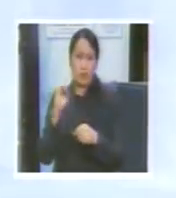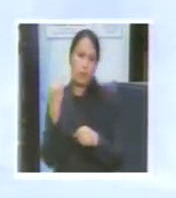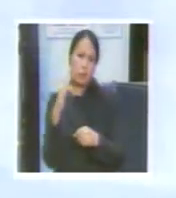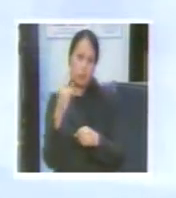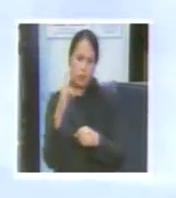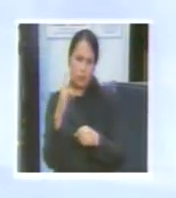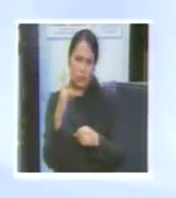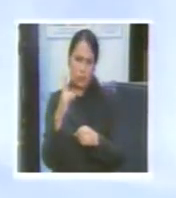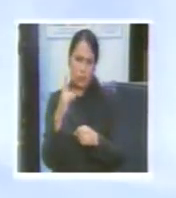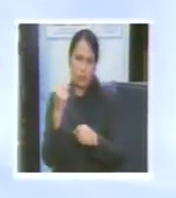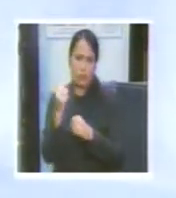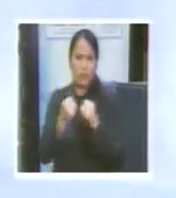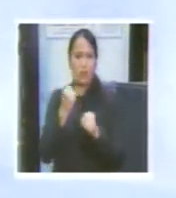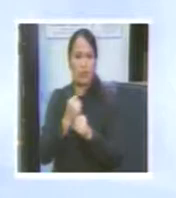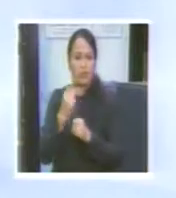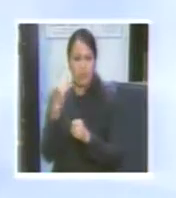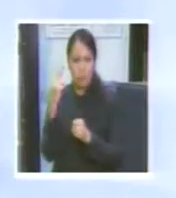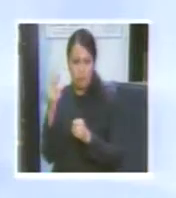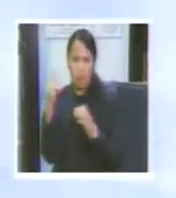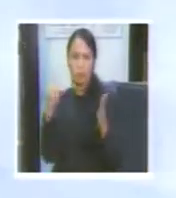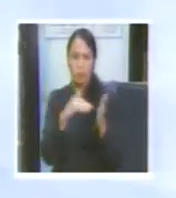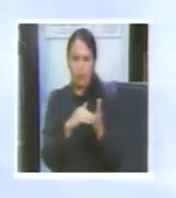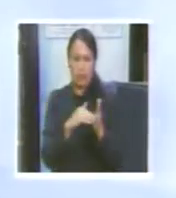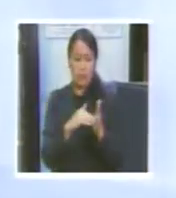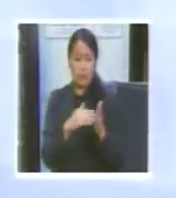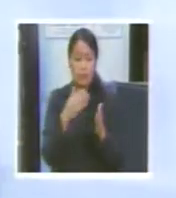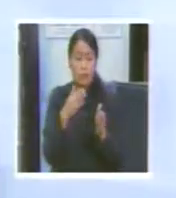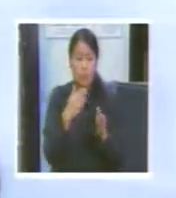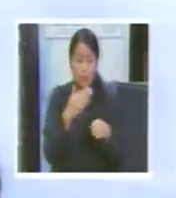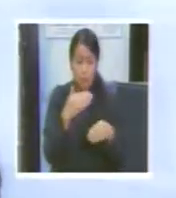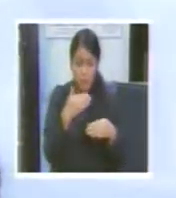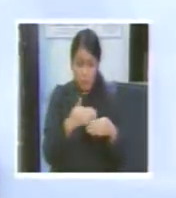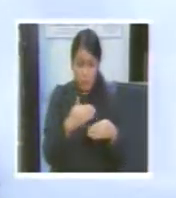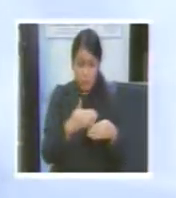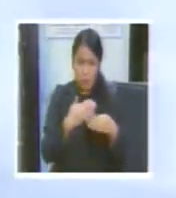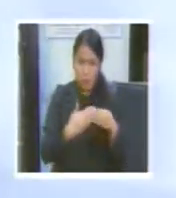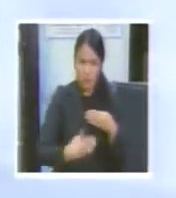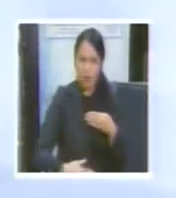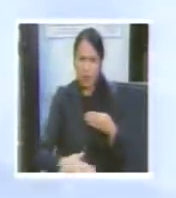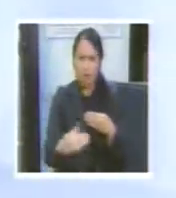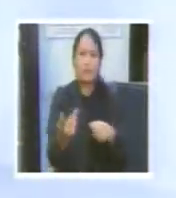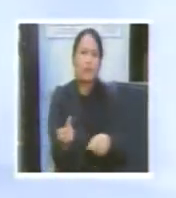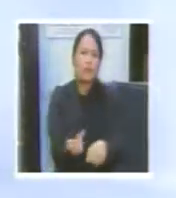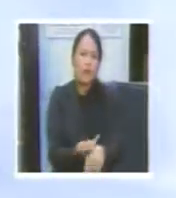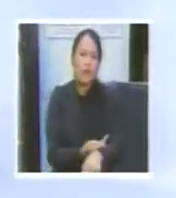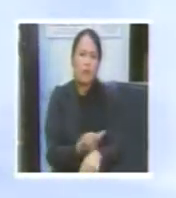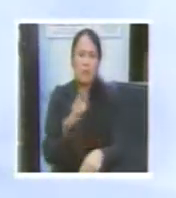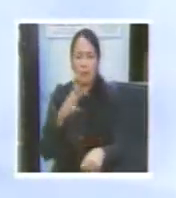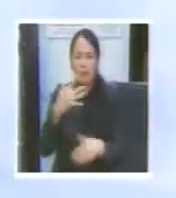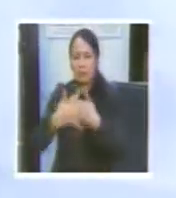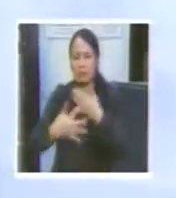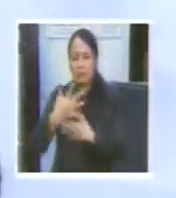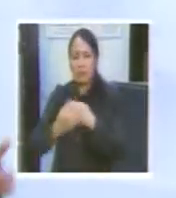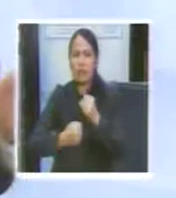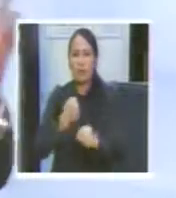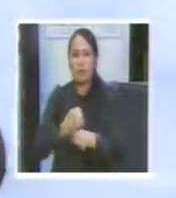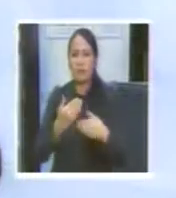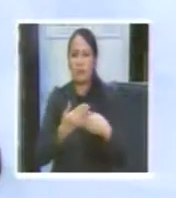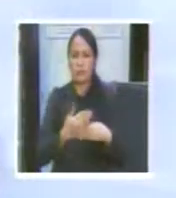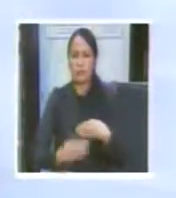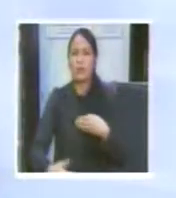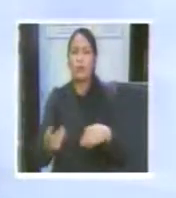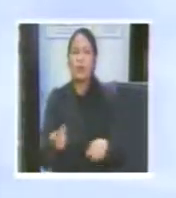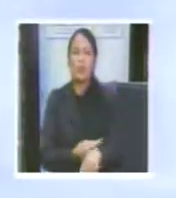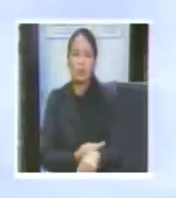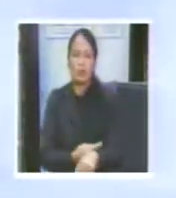el primero de julio del año 2000. ¿Qué ha pasado en estos casi 15 años de vigencia del tratado? Bueno, primero,